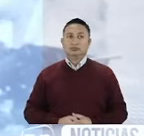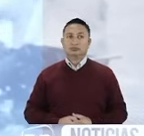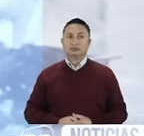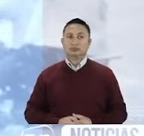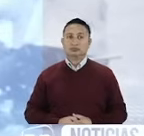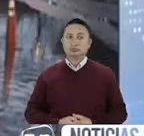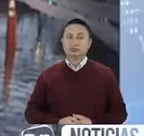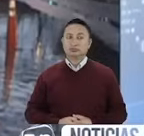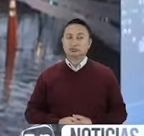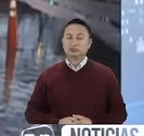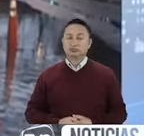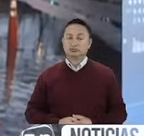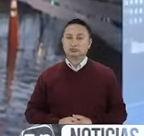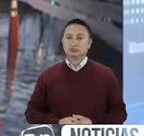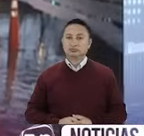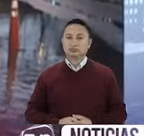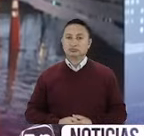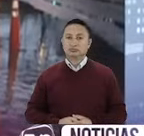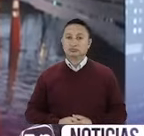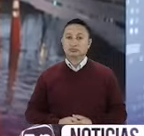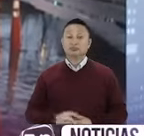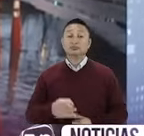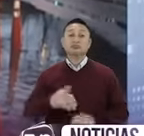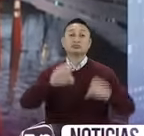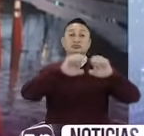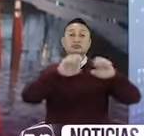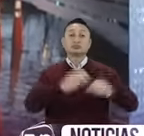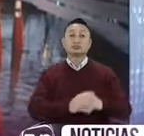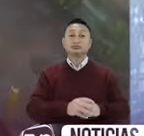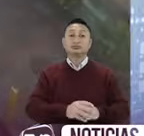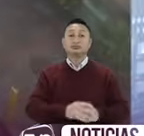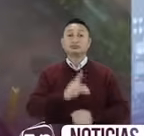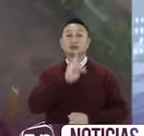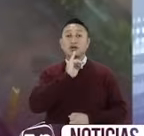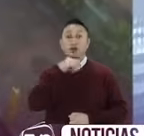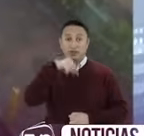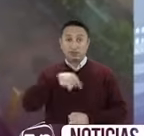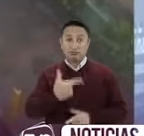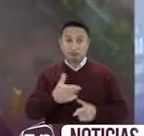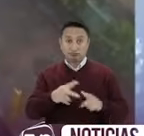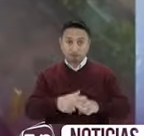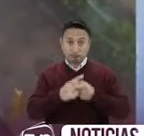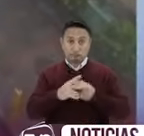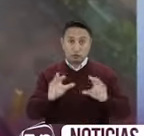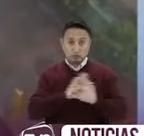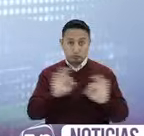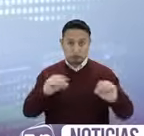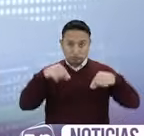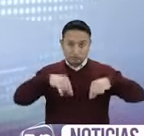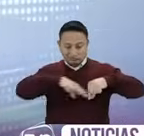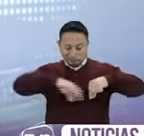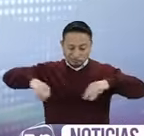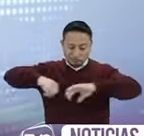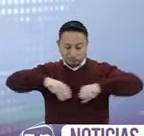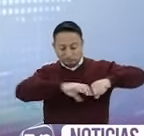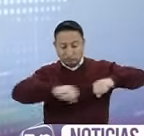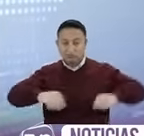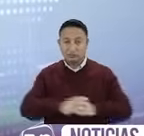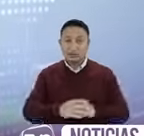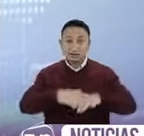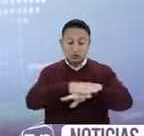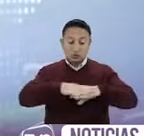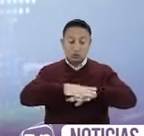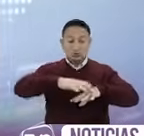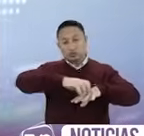La concesionaria Interagua emprendió la limpieza en las áreas afectadas y los sumideros. Pero